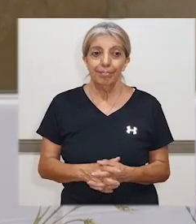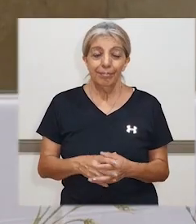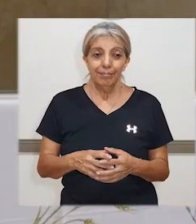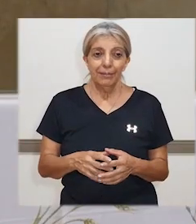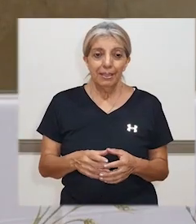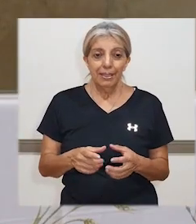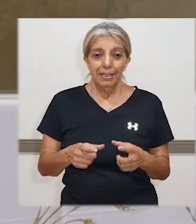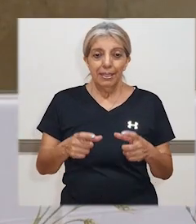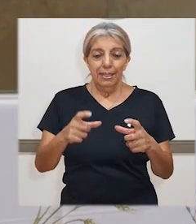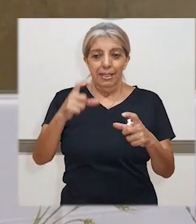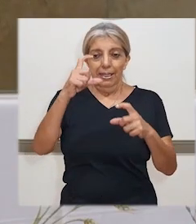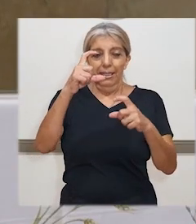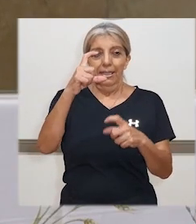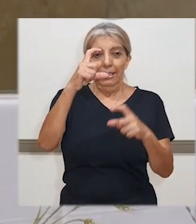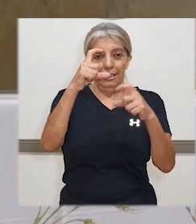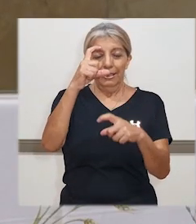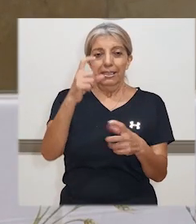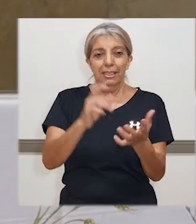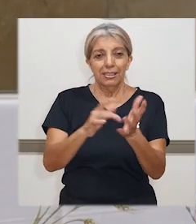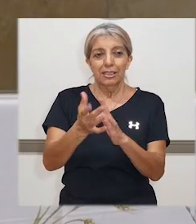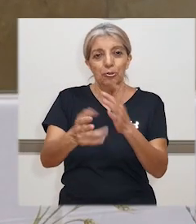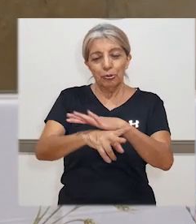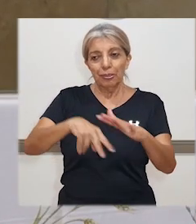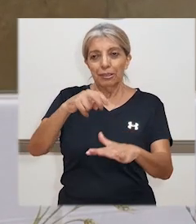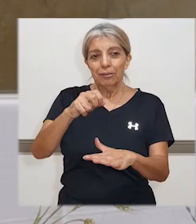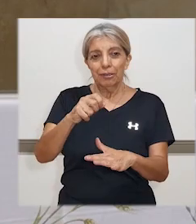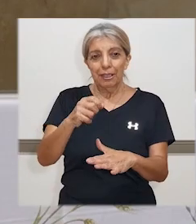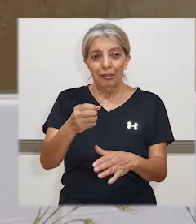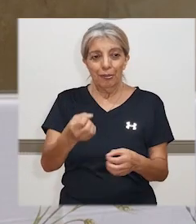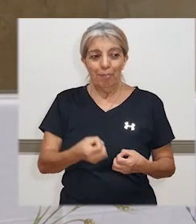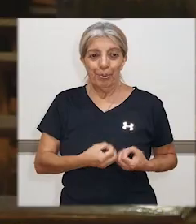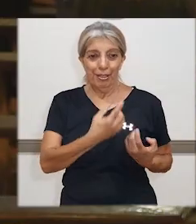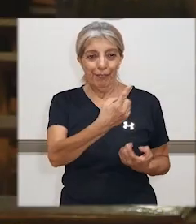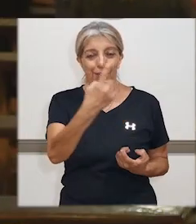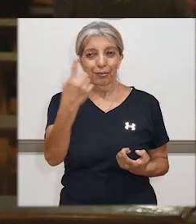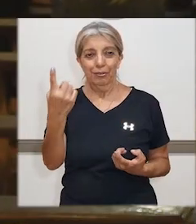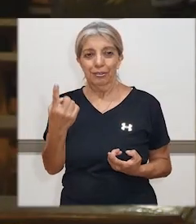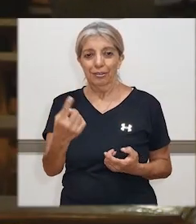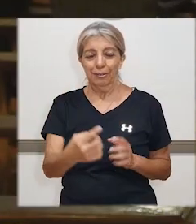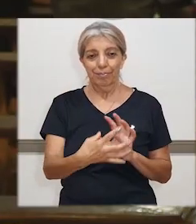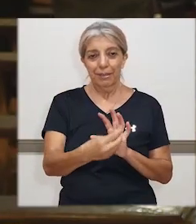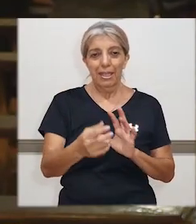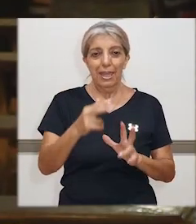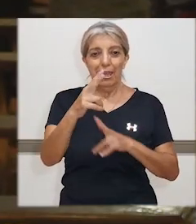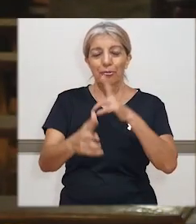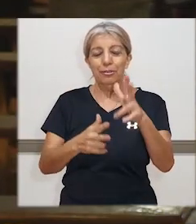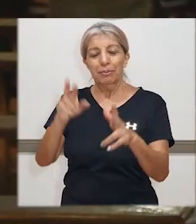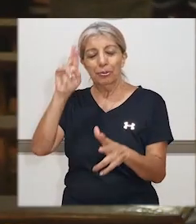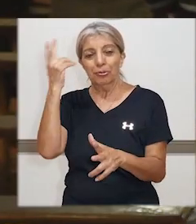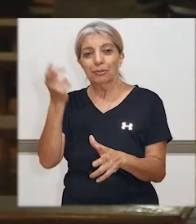Aquí está el Señor resucitado, este es el sacramento de nuestra fe. Anunciamos tu